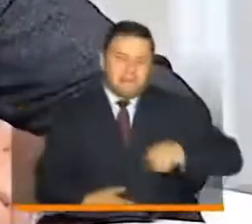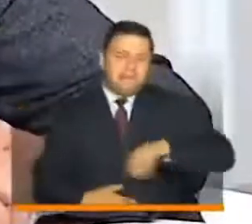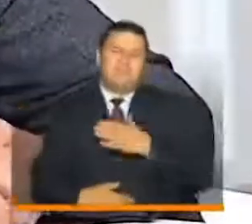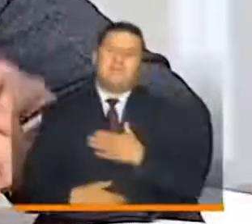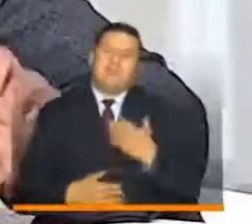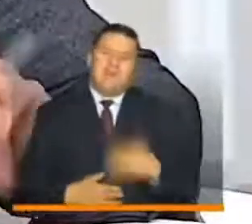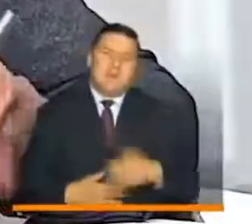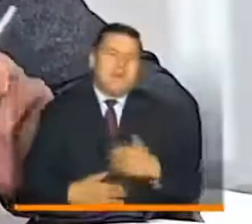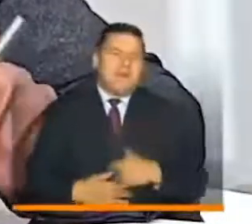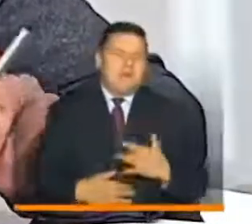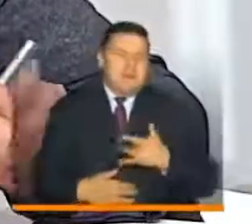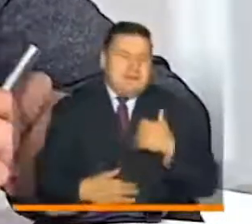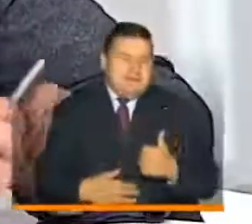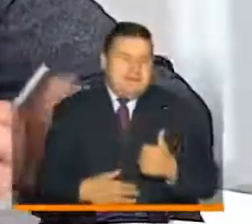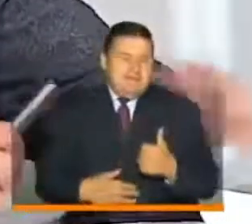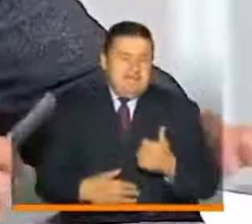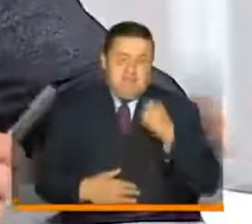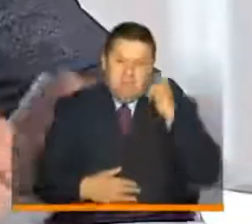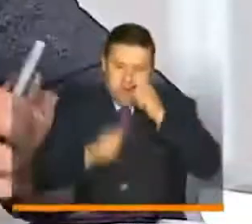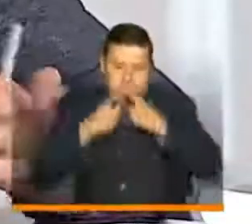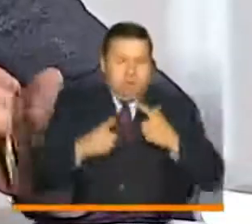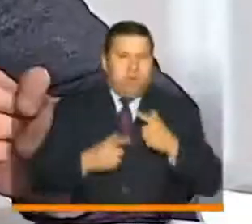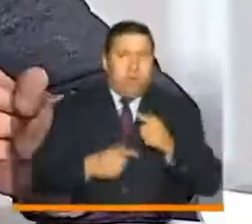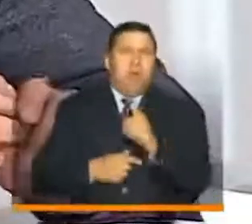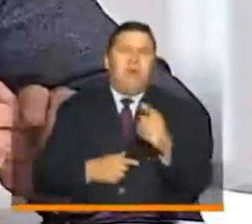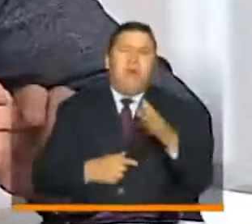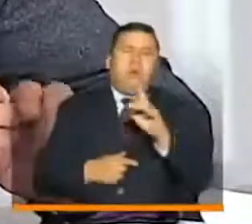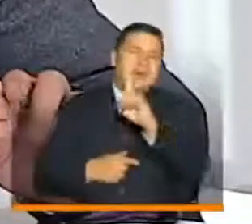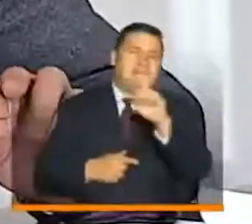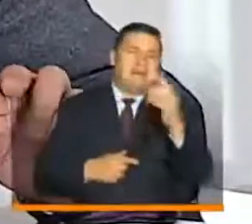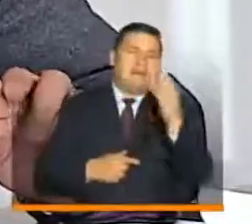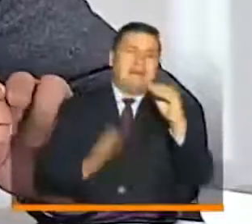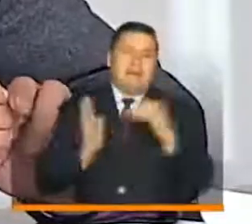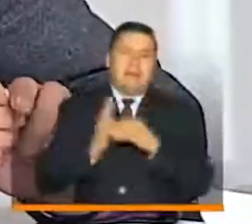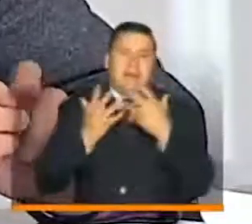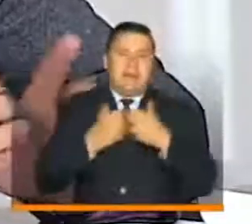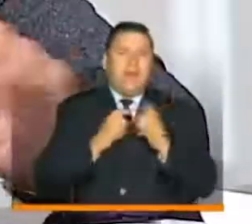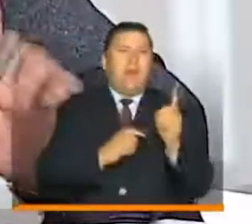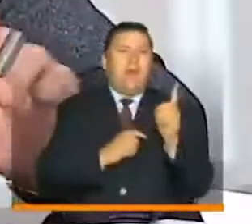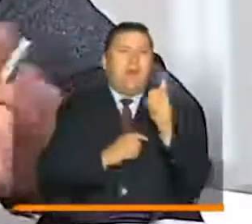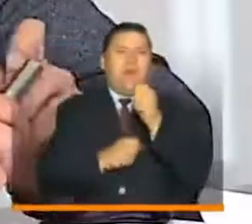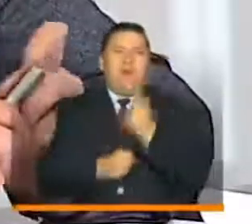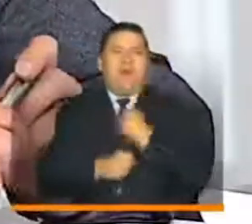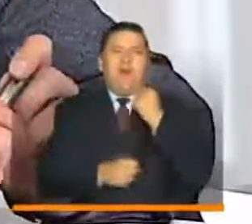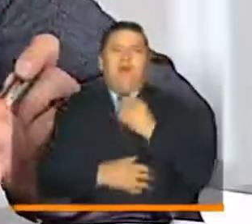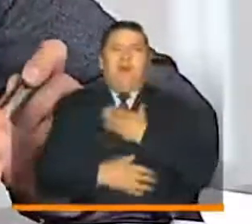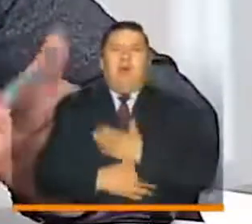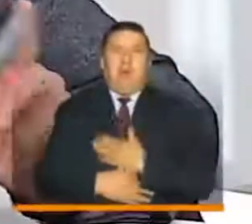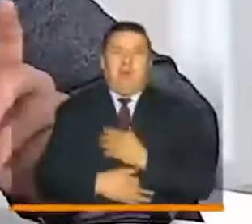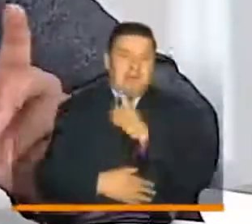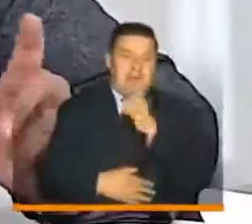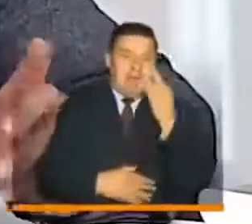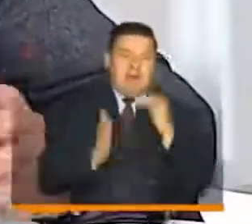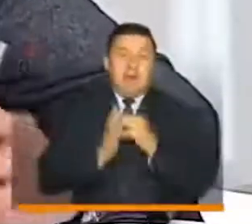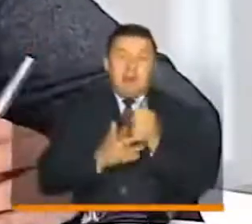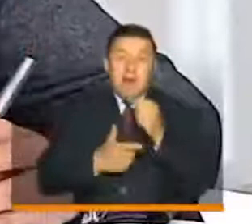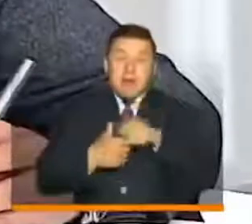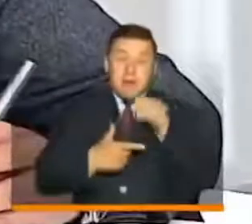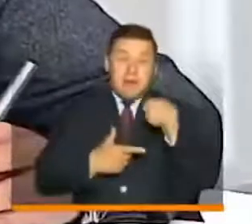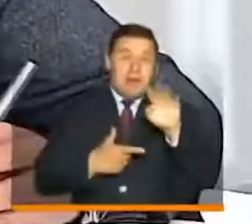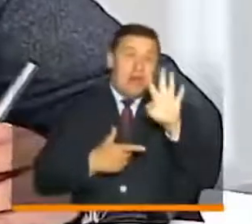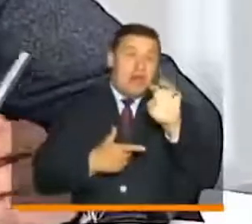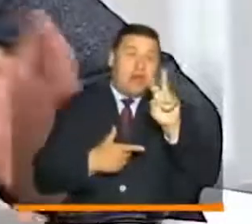es de gran satisfacción, es que se han beneficiado más de 130.000 empresas. Y de esas 130.000, el